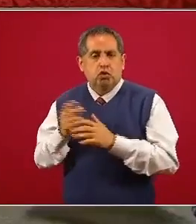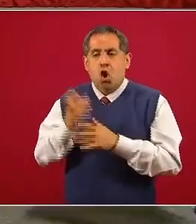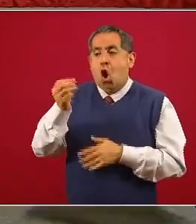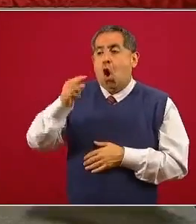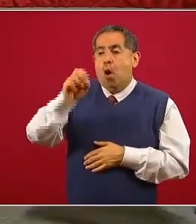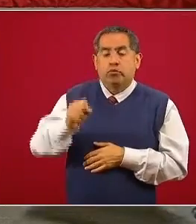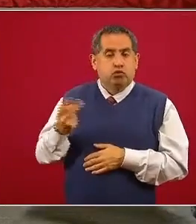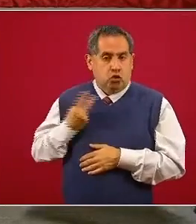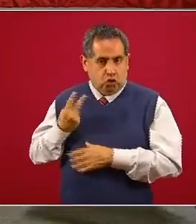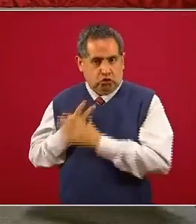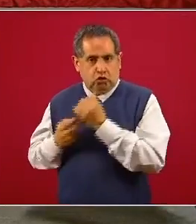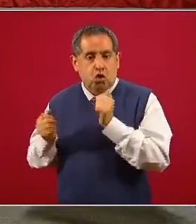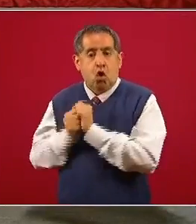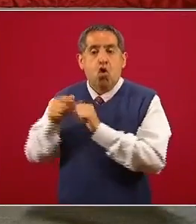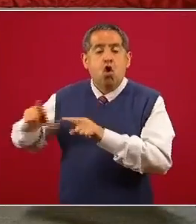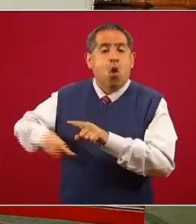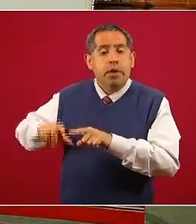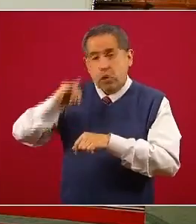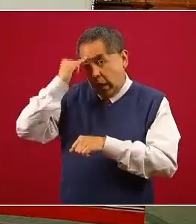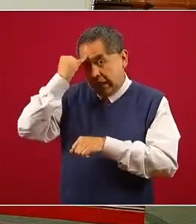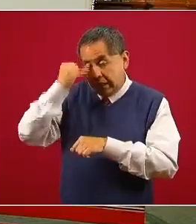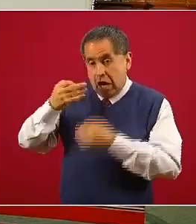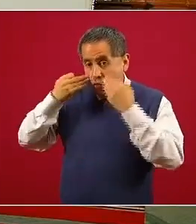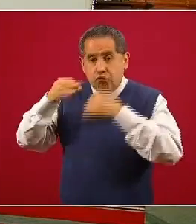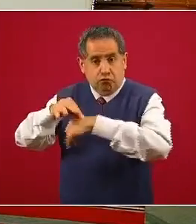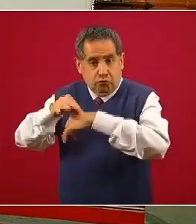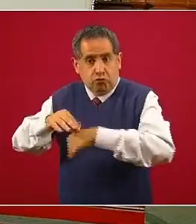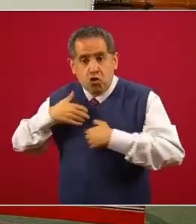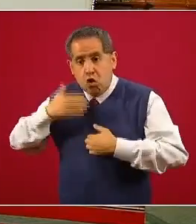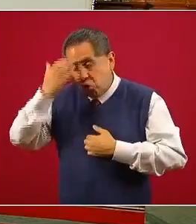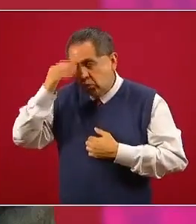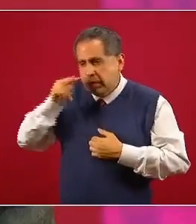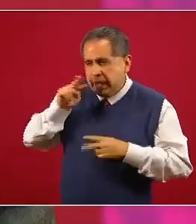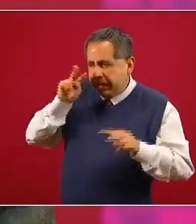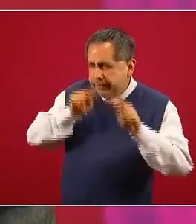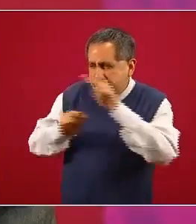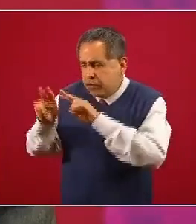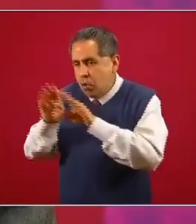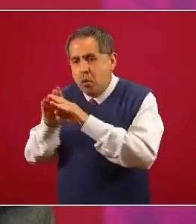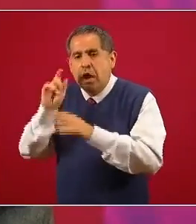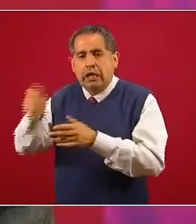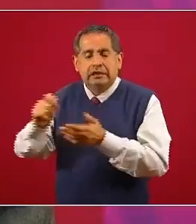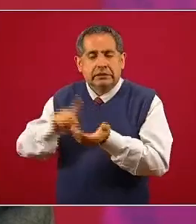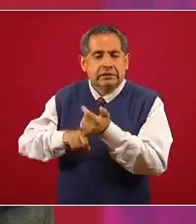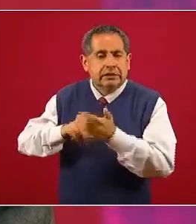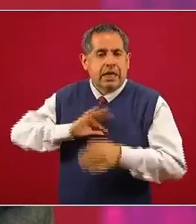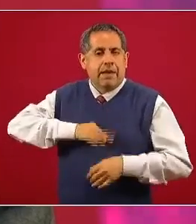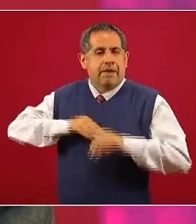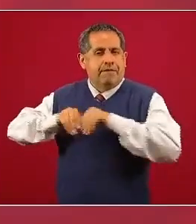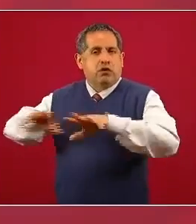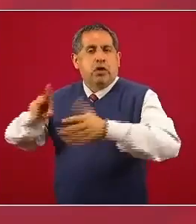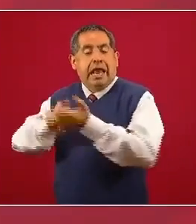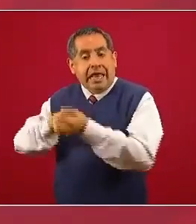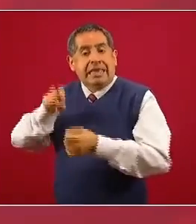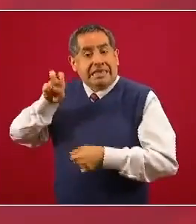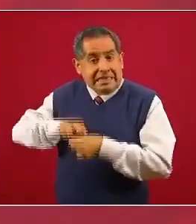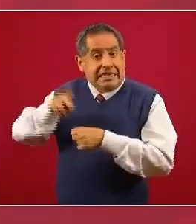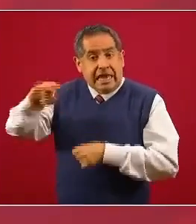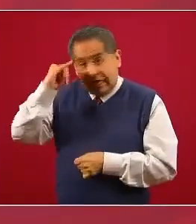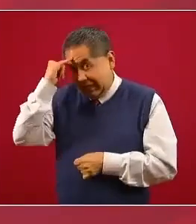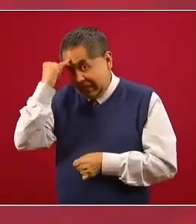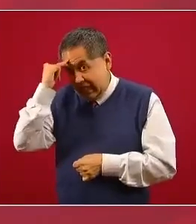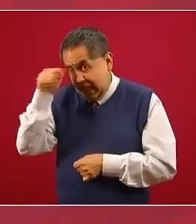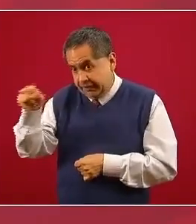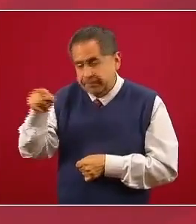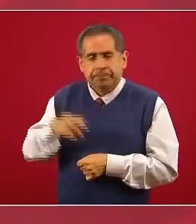Organización Mundial de la Salud con el gobierno de India para evaluar el sistema de vigilancia epidemiológica de India. Y